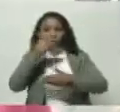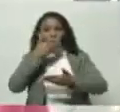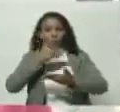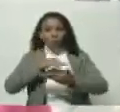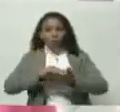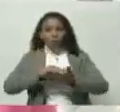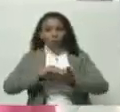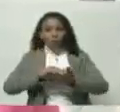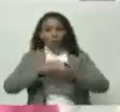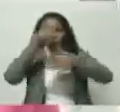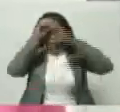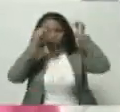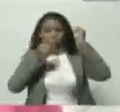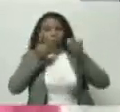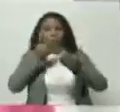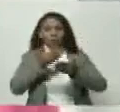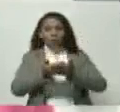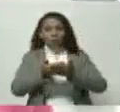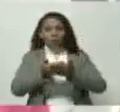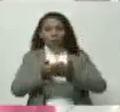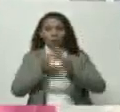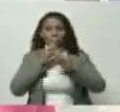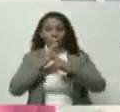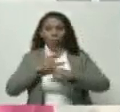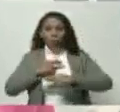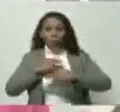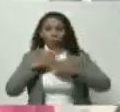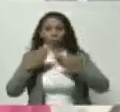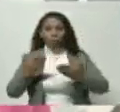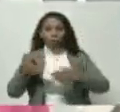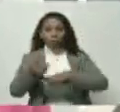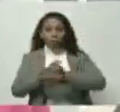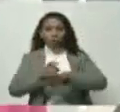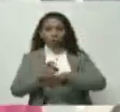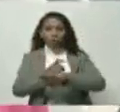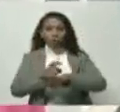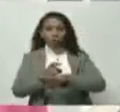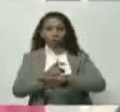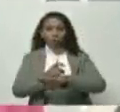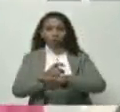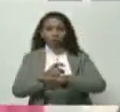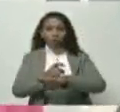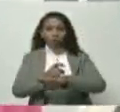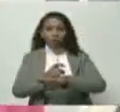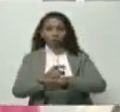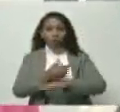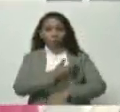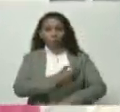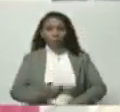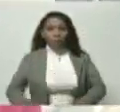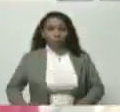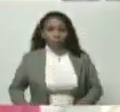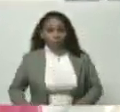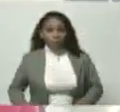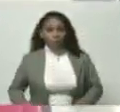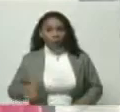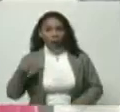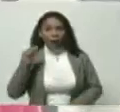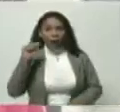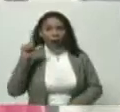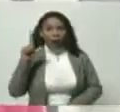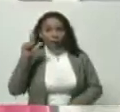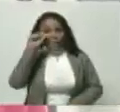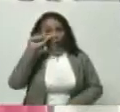al canciller exigiendo, bueno, respuesta del gobierno de él, el presidente Fernández, a esta